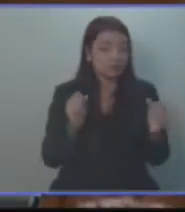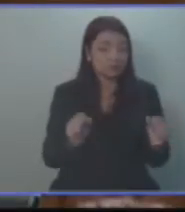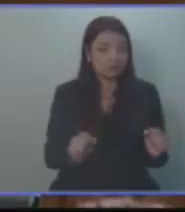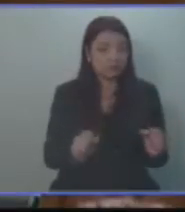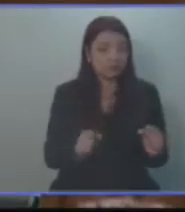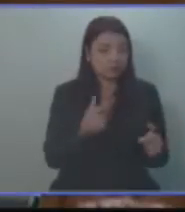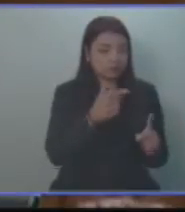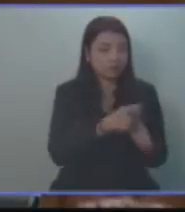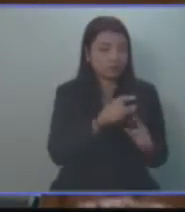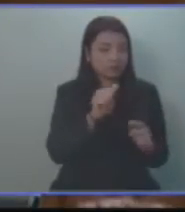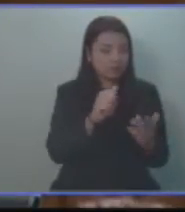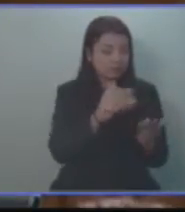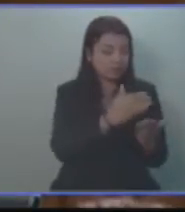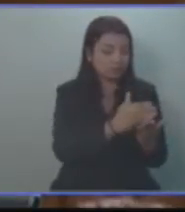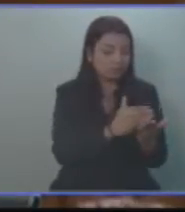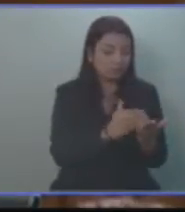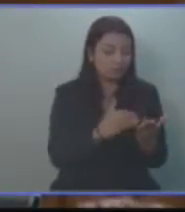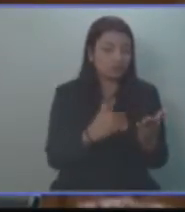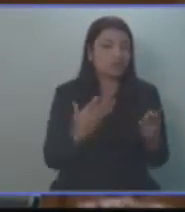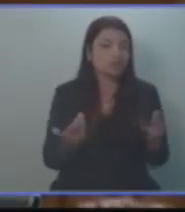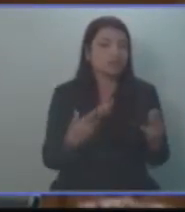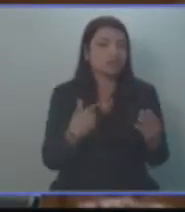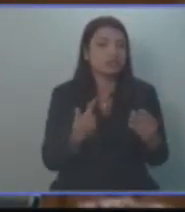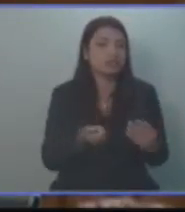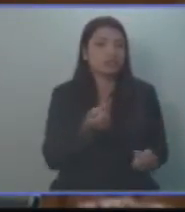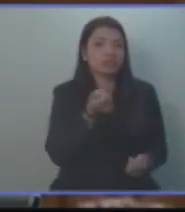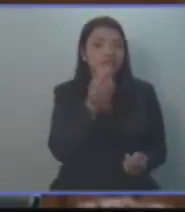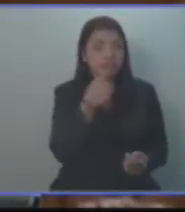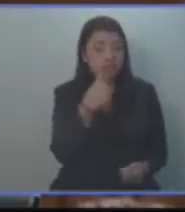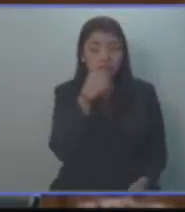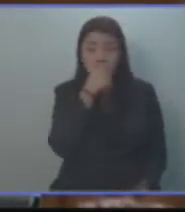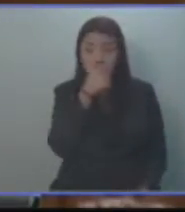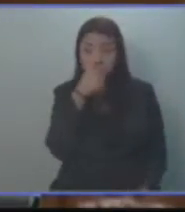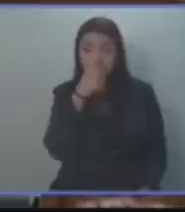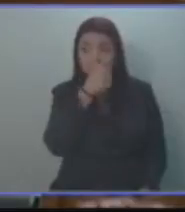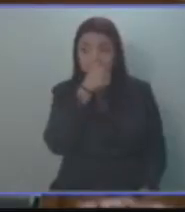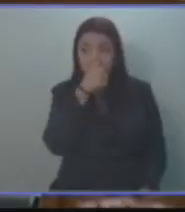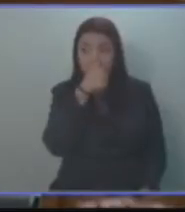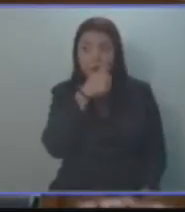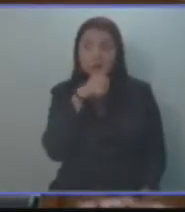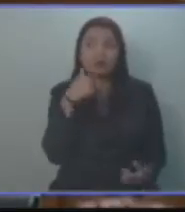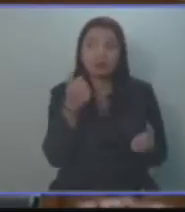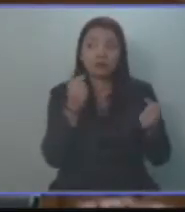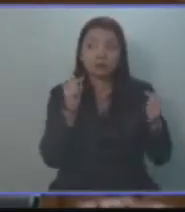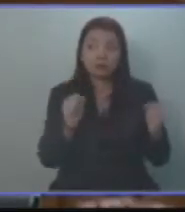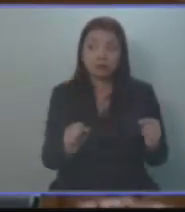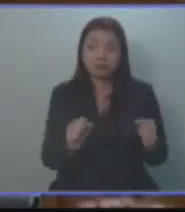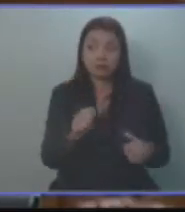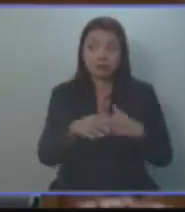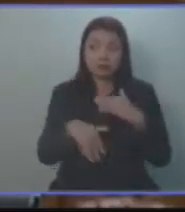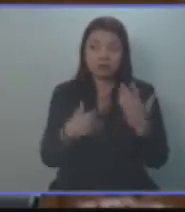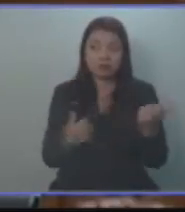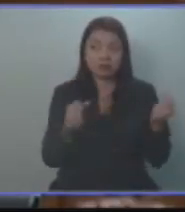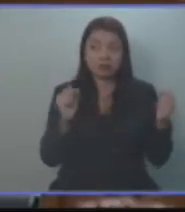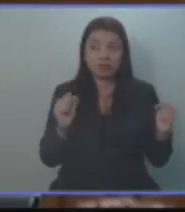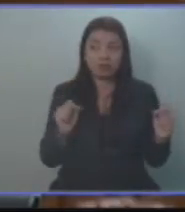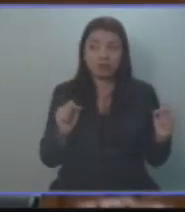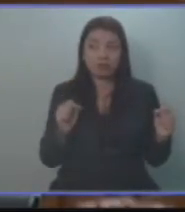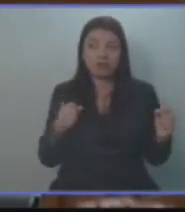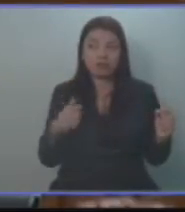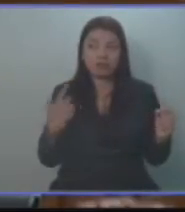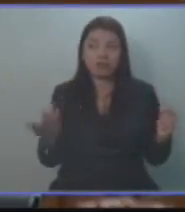Literal A. Consumir drogas, bebidas alcohólicas u otras sustancias prohibidas o presentarse bajo sus